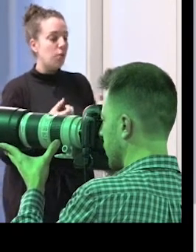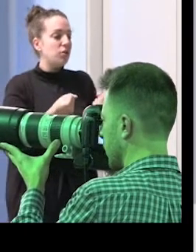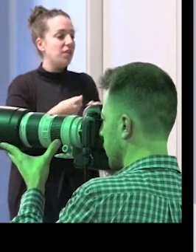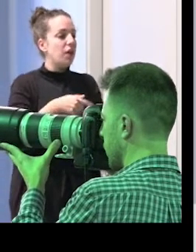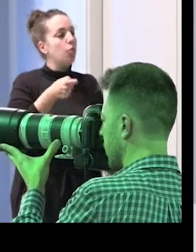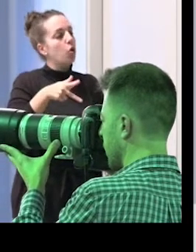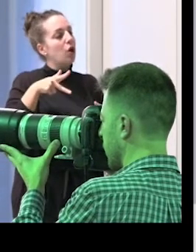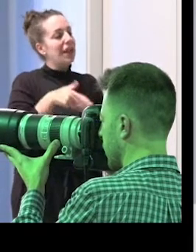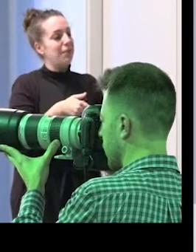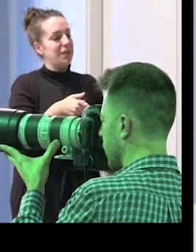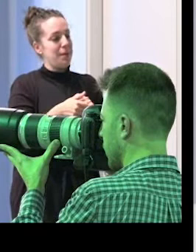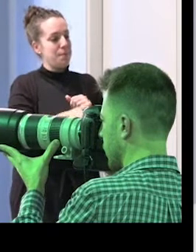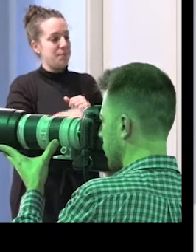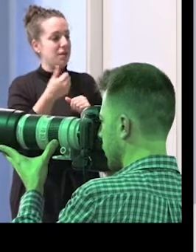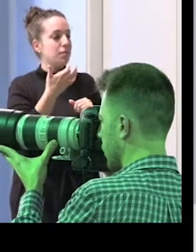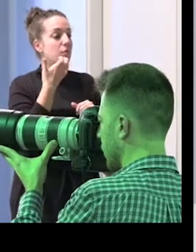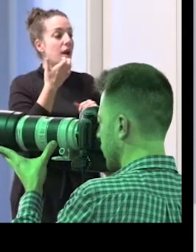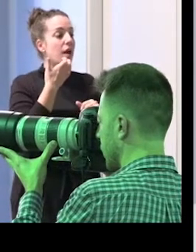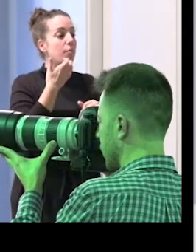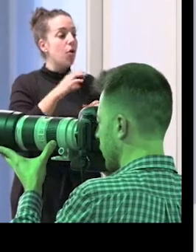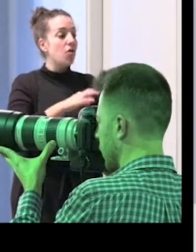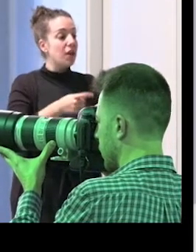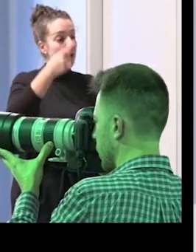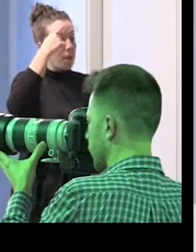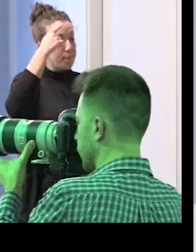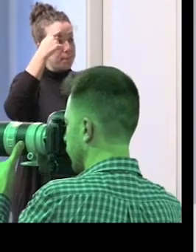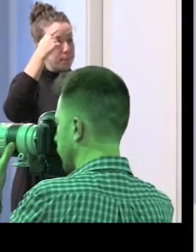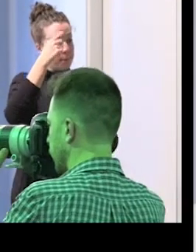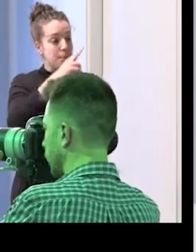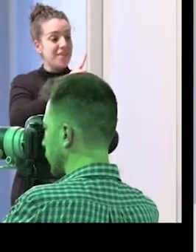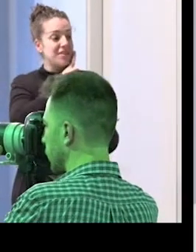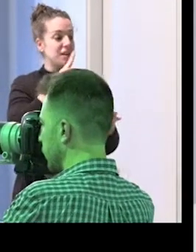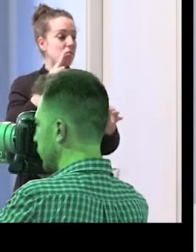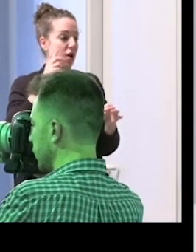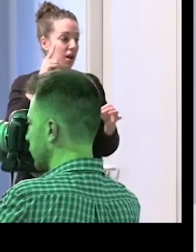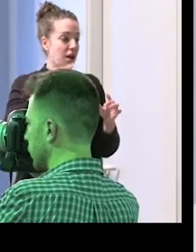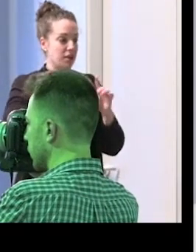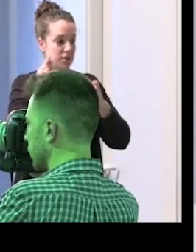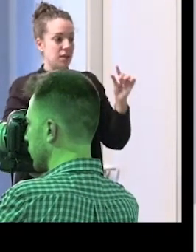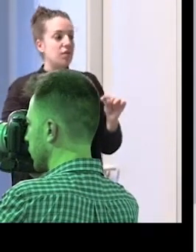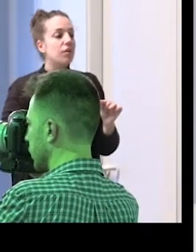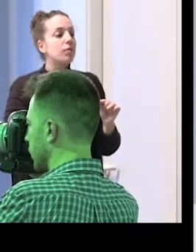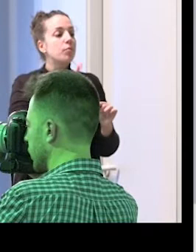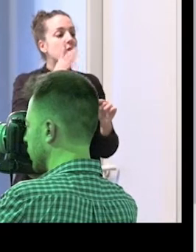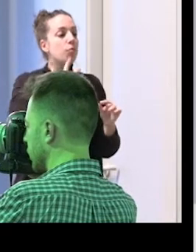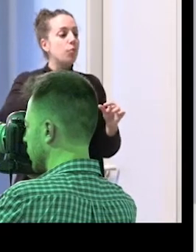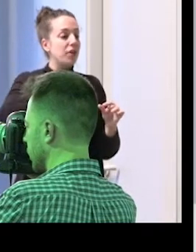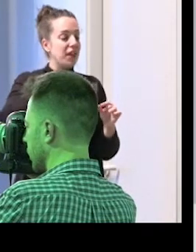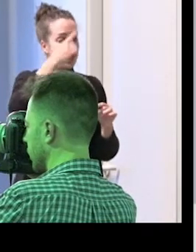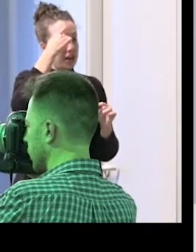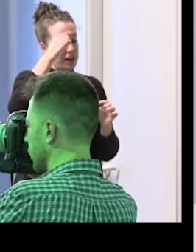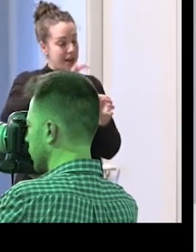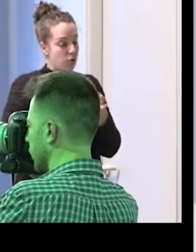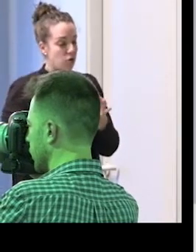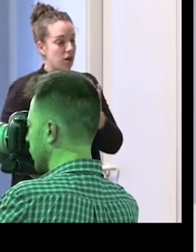Por ejemplo, las células neuronales, las células madres neuronales, son multipotentes porque pueden producir neuronas y células de